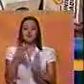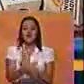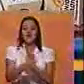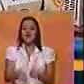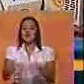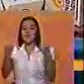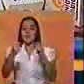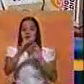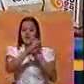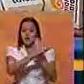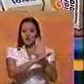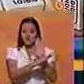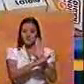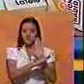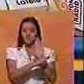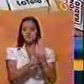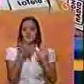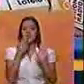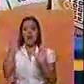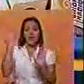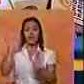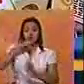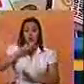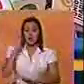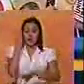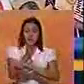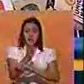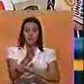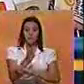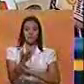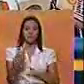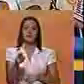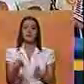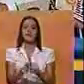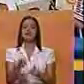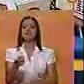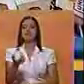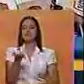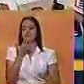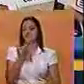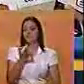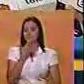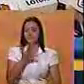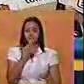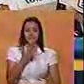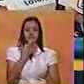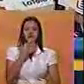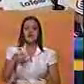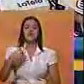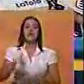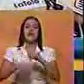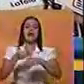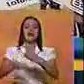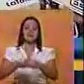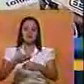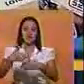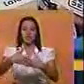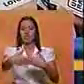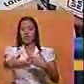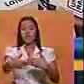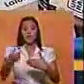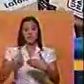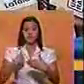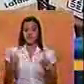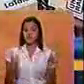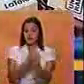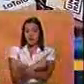de la norma electoral. Y si había sanción, eran sanciones que se podían aplicar incluso posteriormente. Nosotros hemos venido